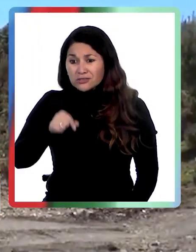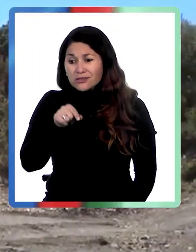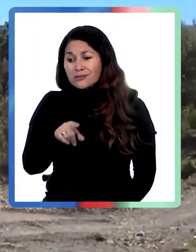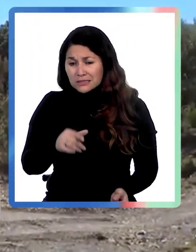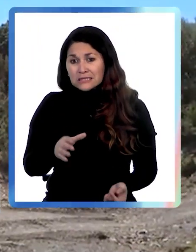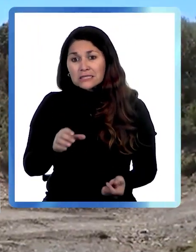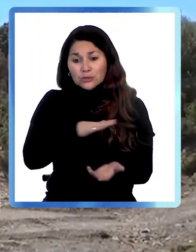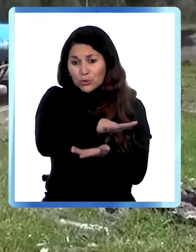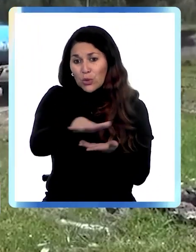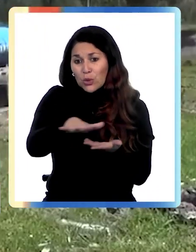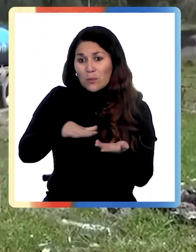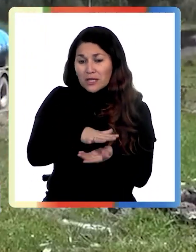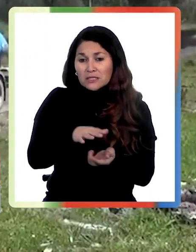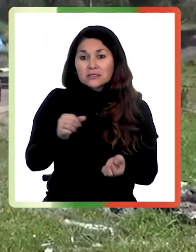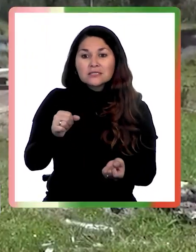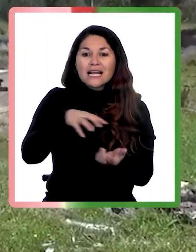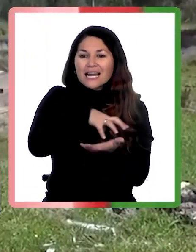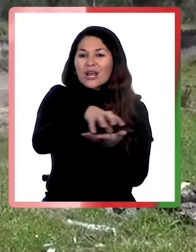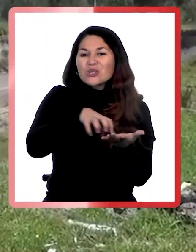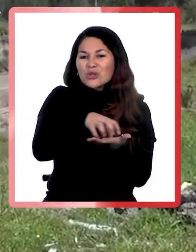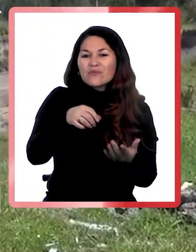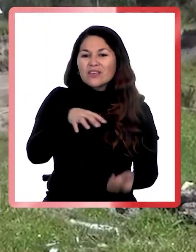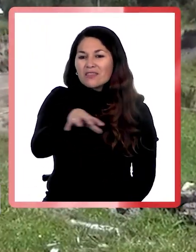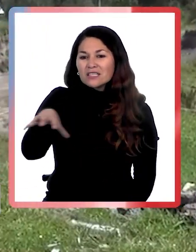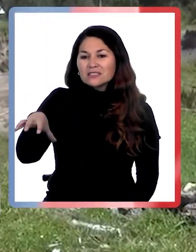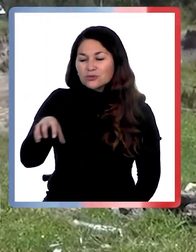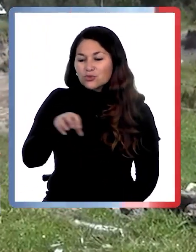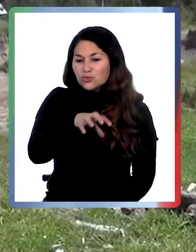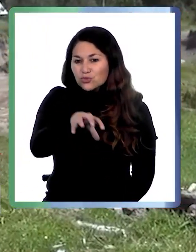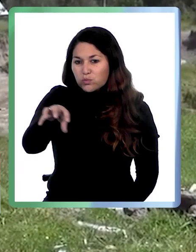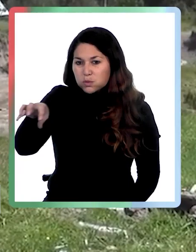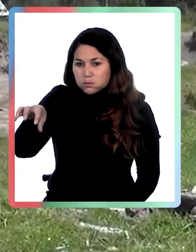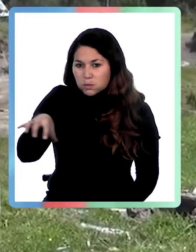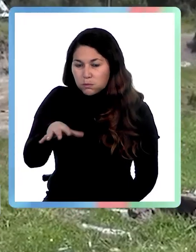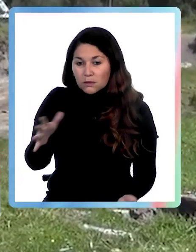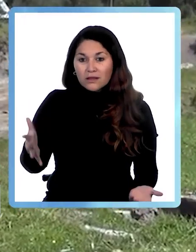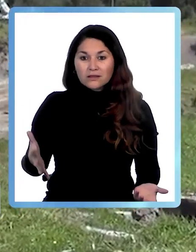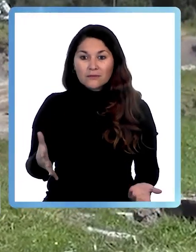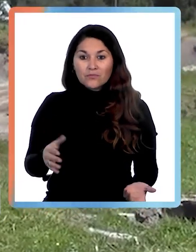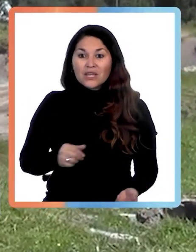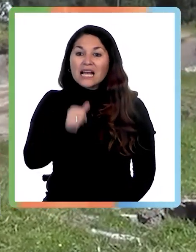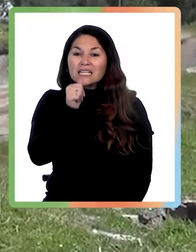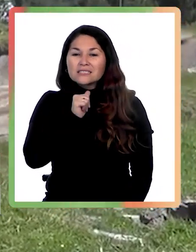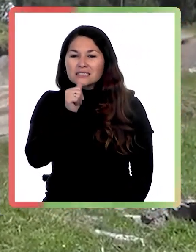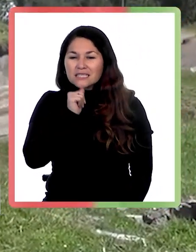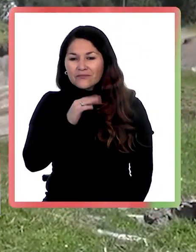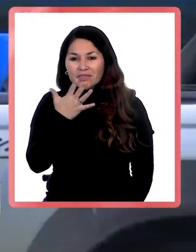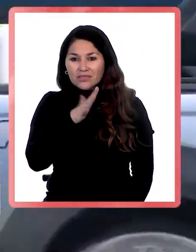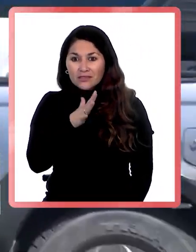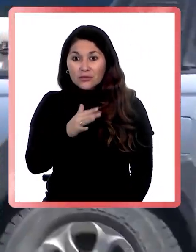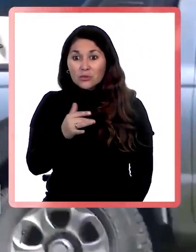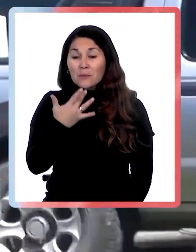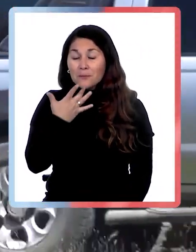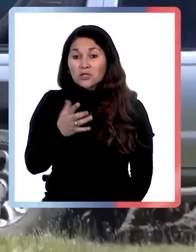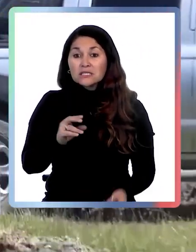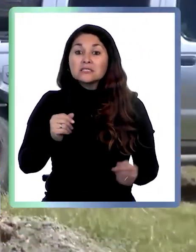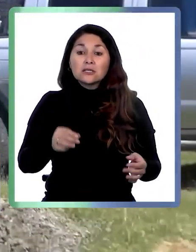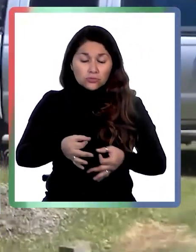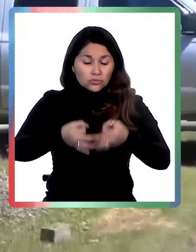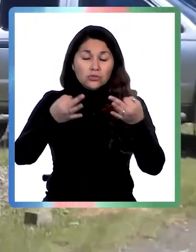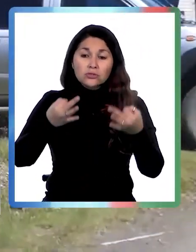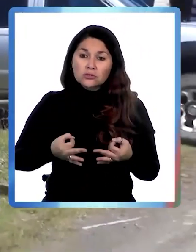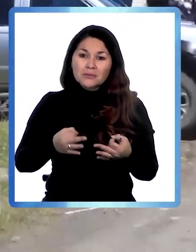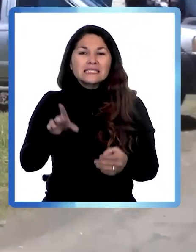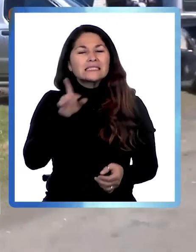declarado zona de escasez hídrica a la provincia de chiloe y parte de la provincia de yanquihue y agregó que esta